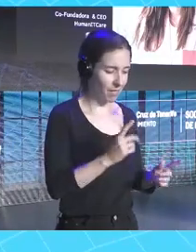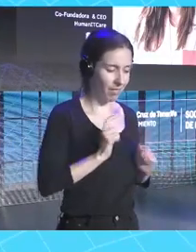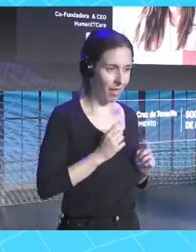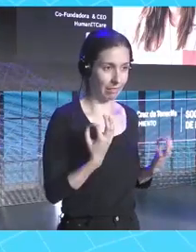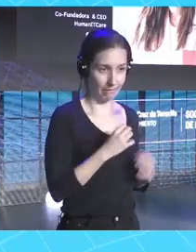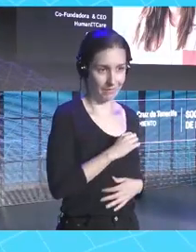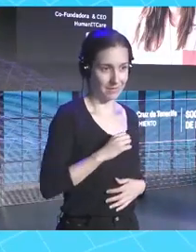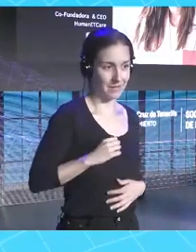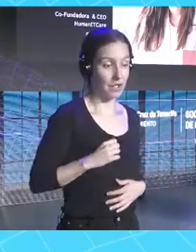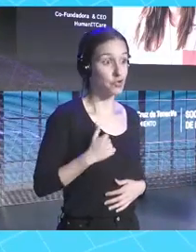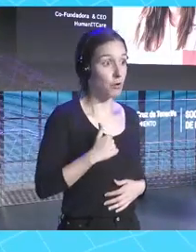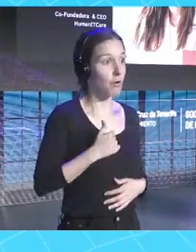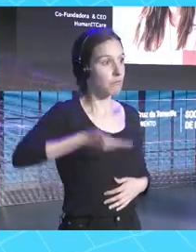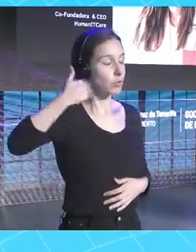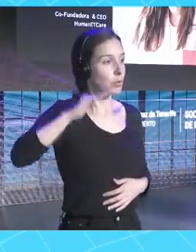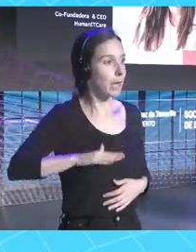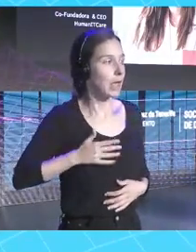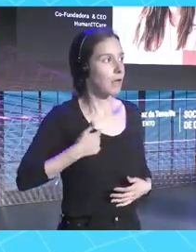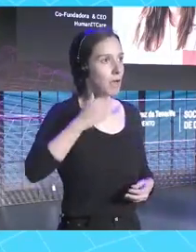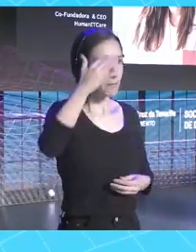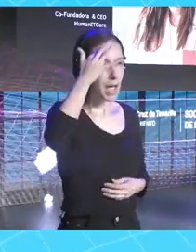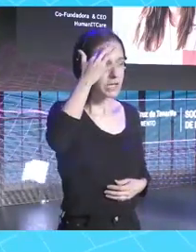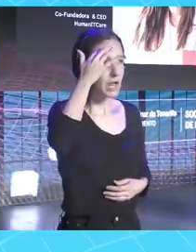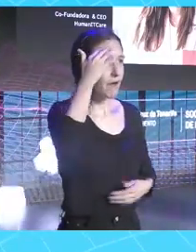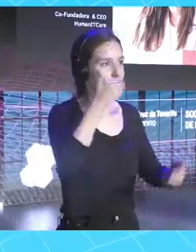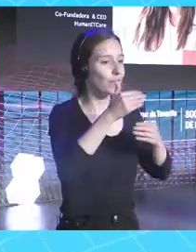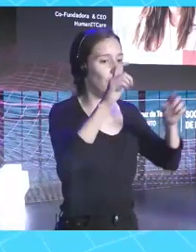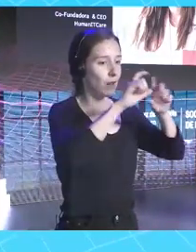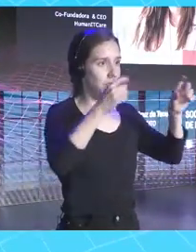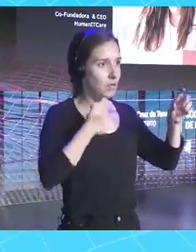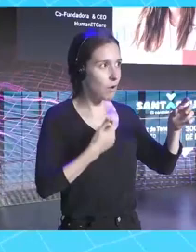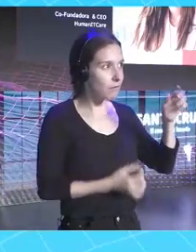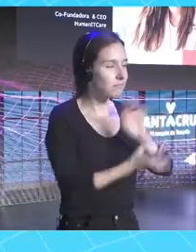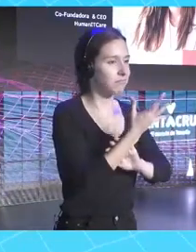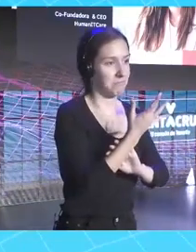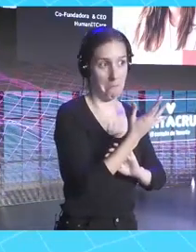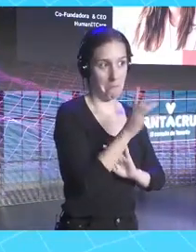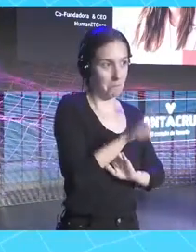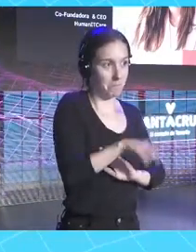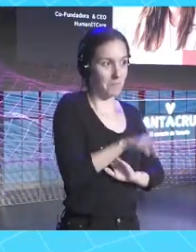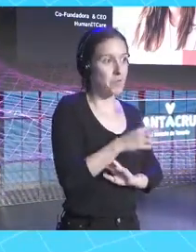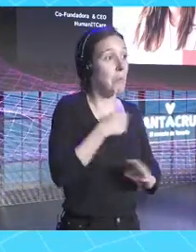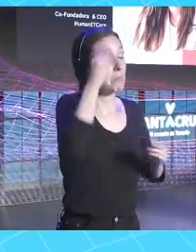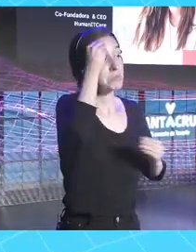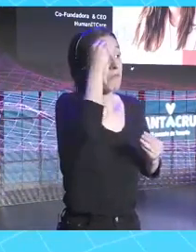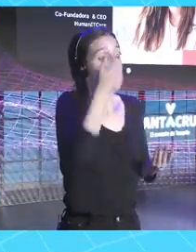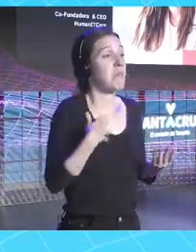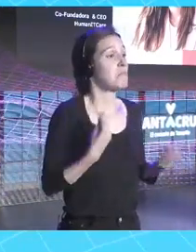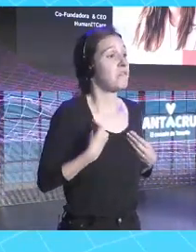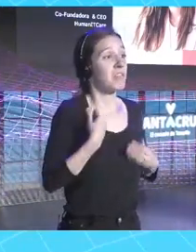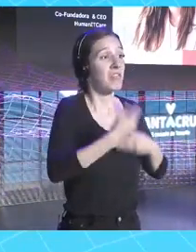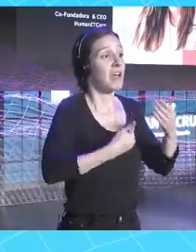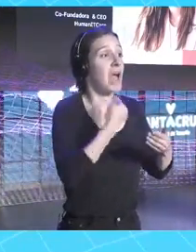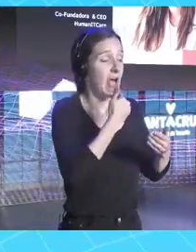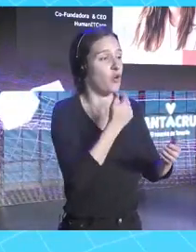imaginaba que iba a hacer todo esto nunca o sea yo me imaginaba que dedicaría mi vida a hacer cosas que marcaran